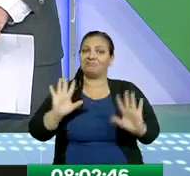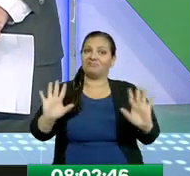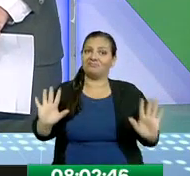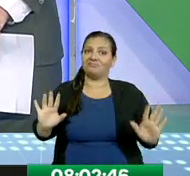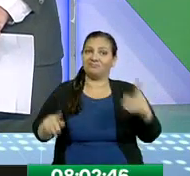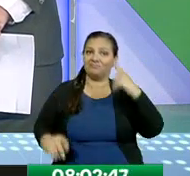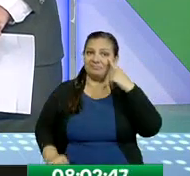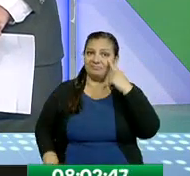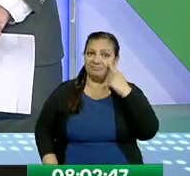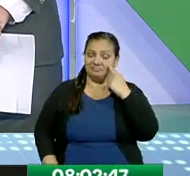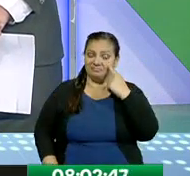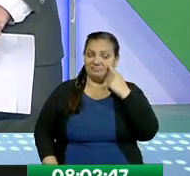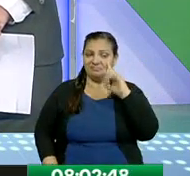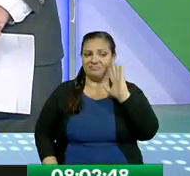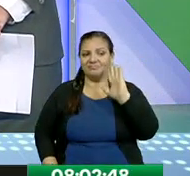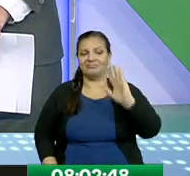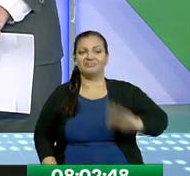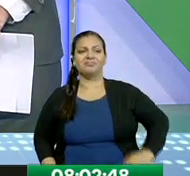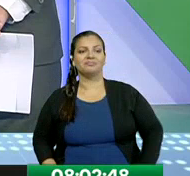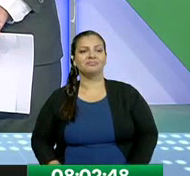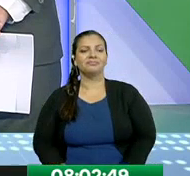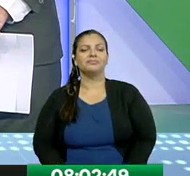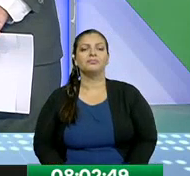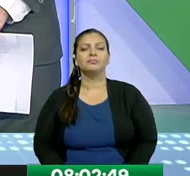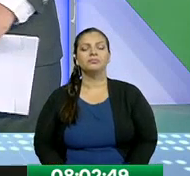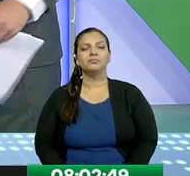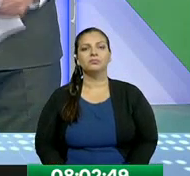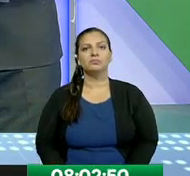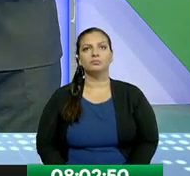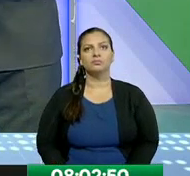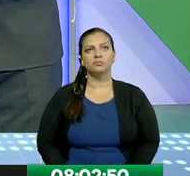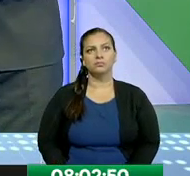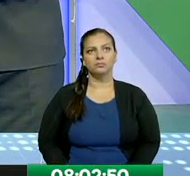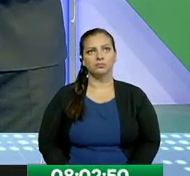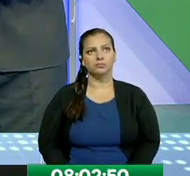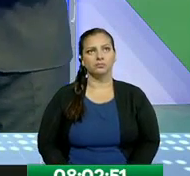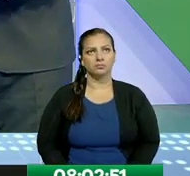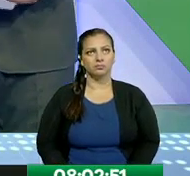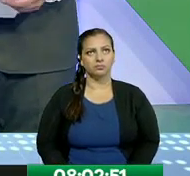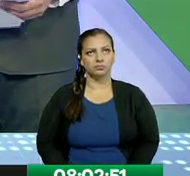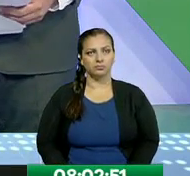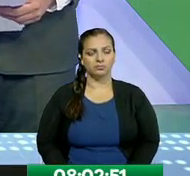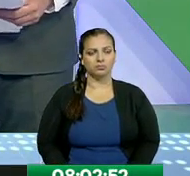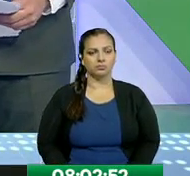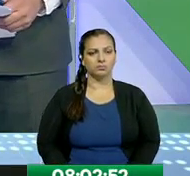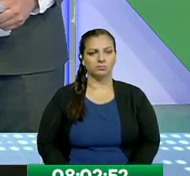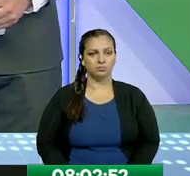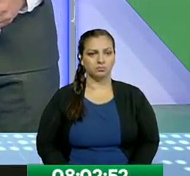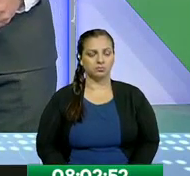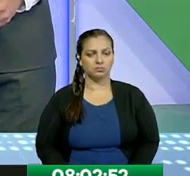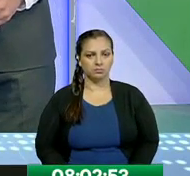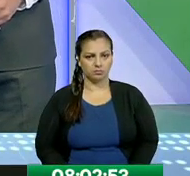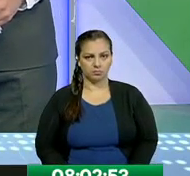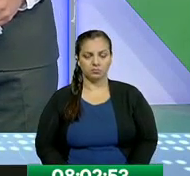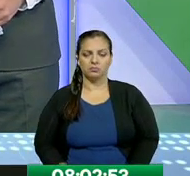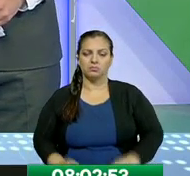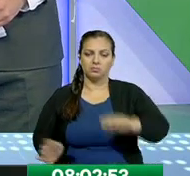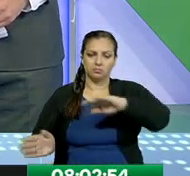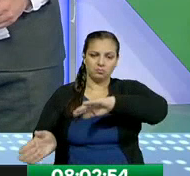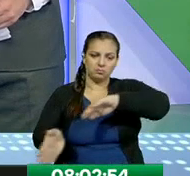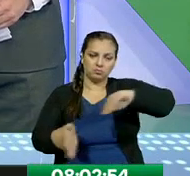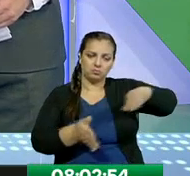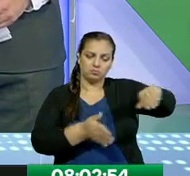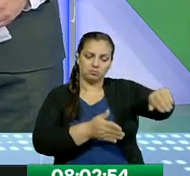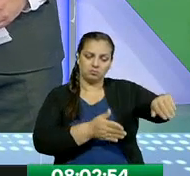la situación de la información en el país después de haber bañado a nuestro cangrejo propio que